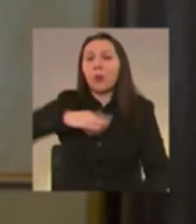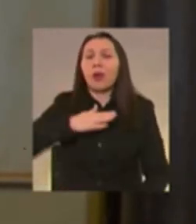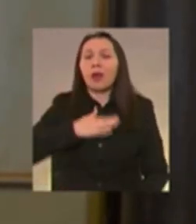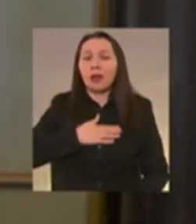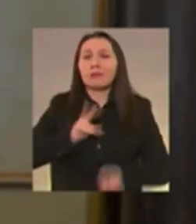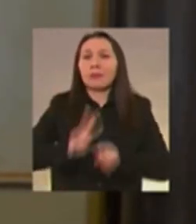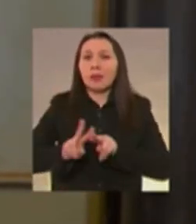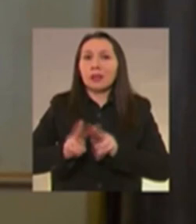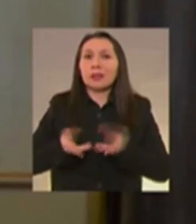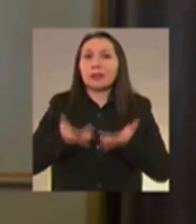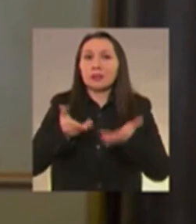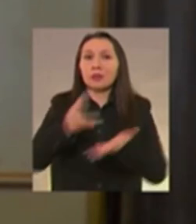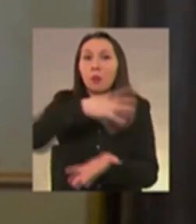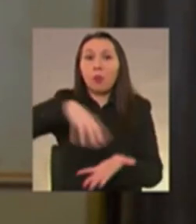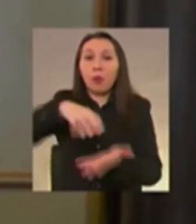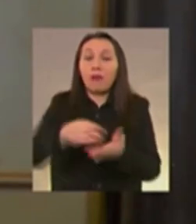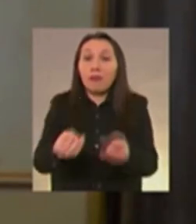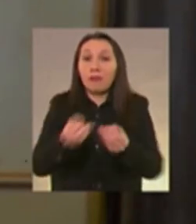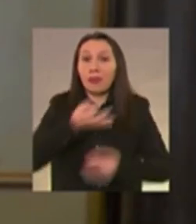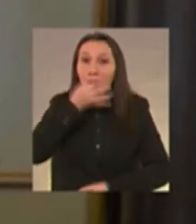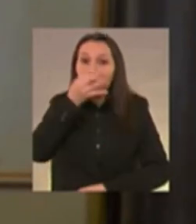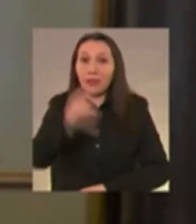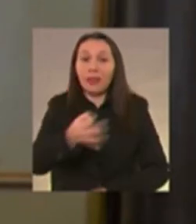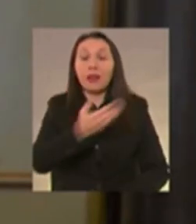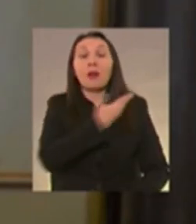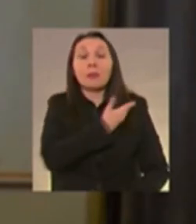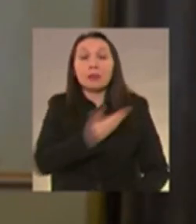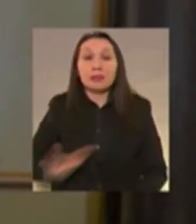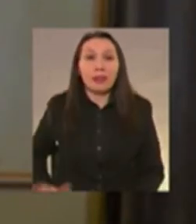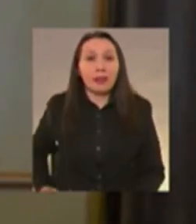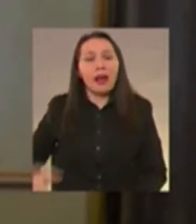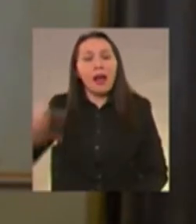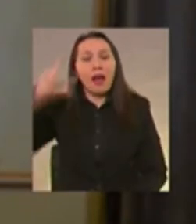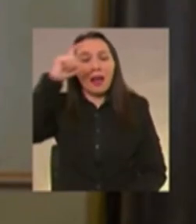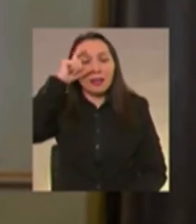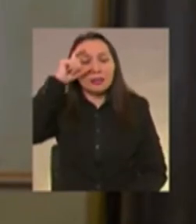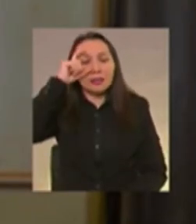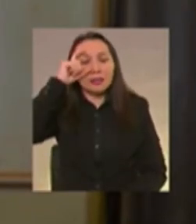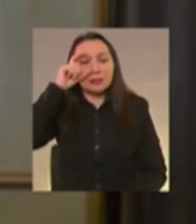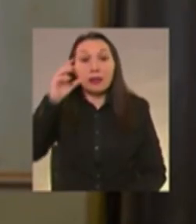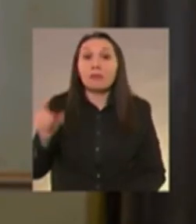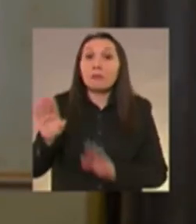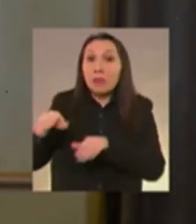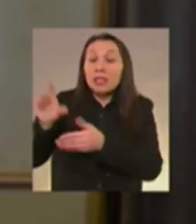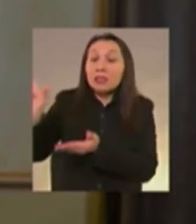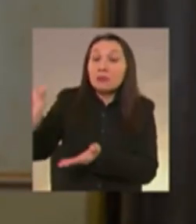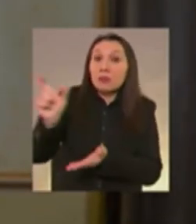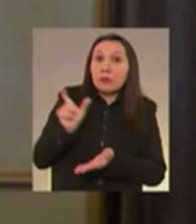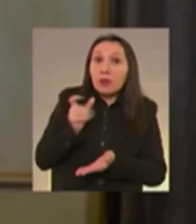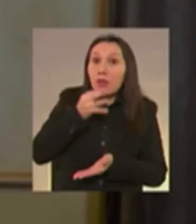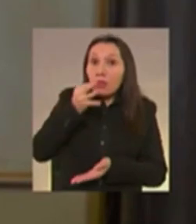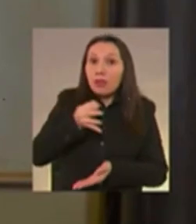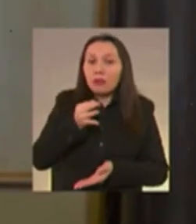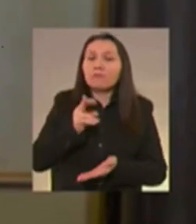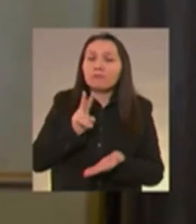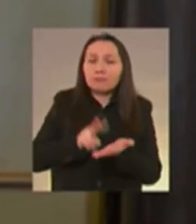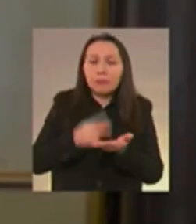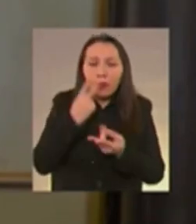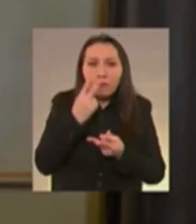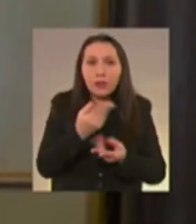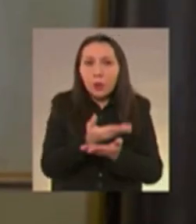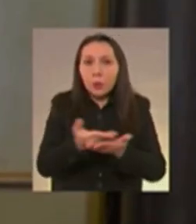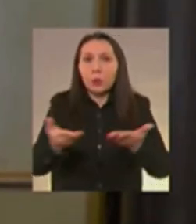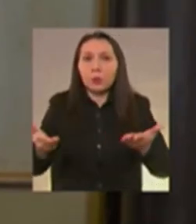la hacen los pueblos, como bien dijera el presidente Allende. Y tomando esas palabras, quiero reconocer en ustedes,